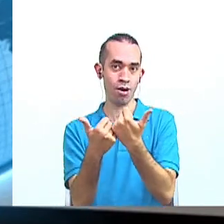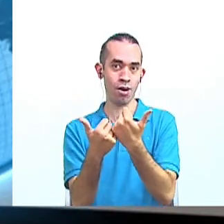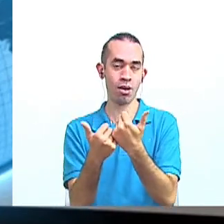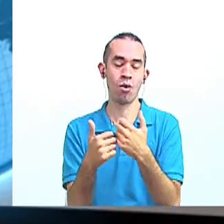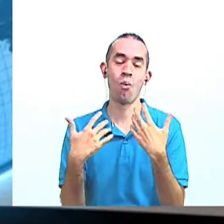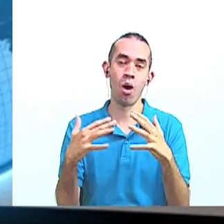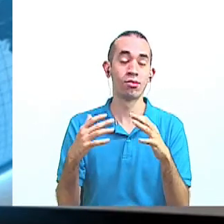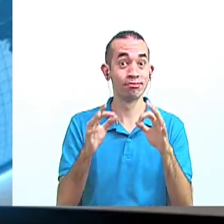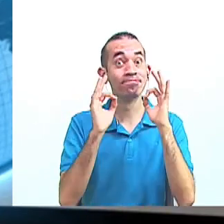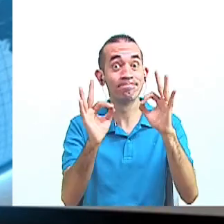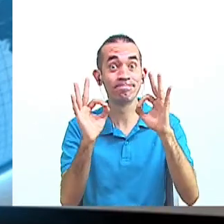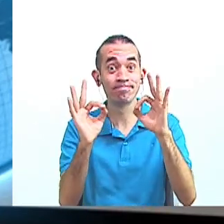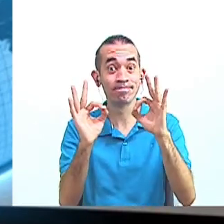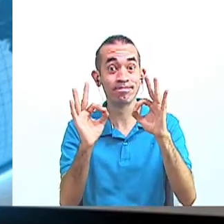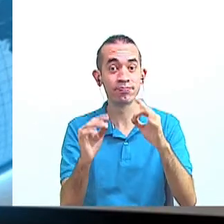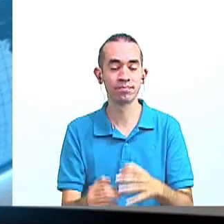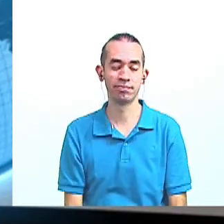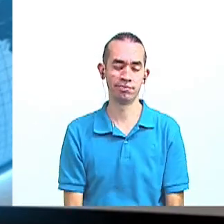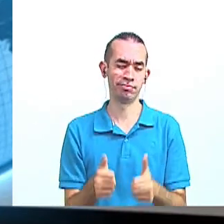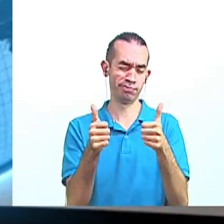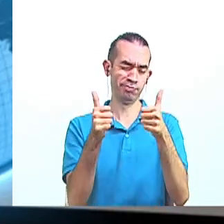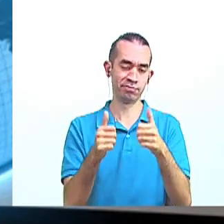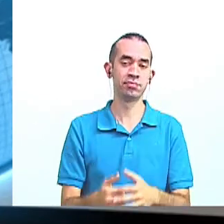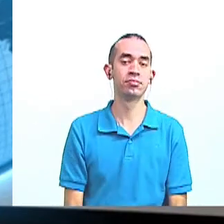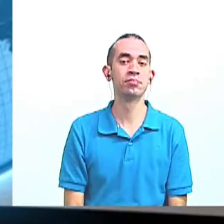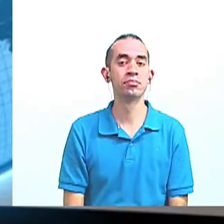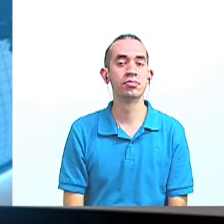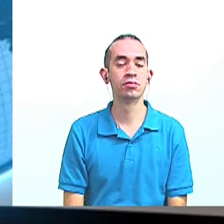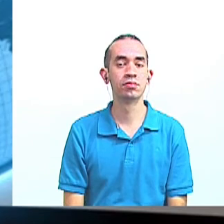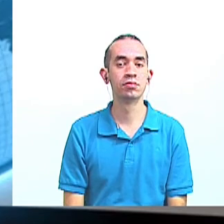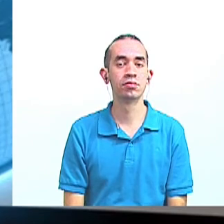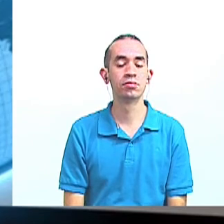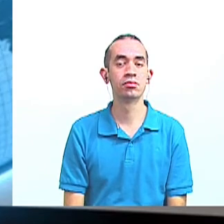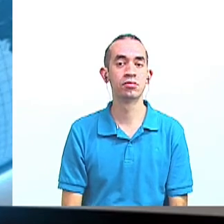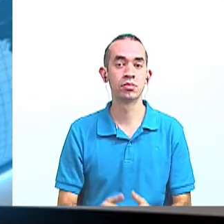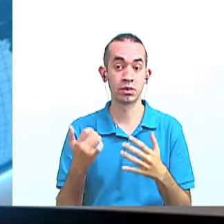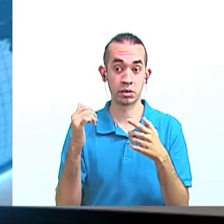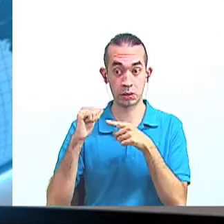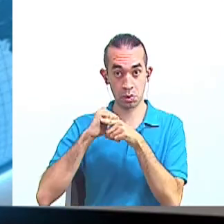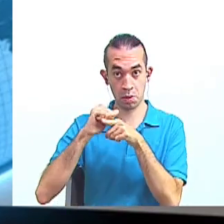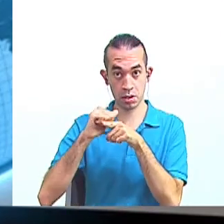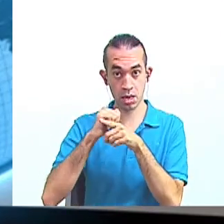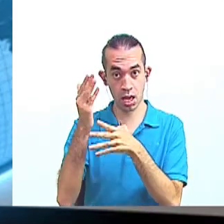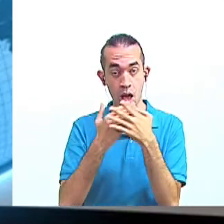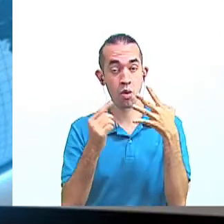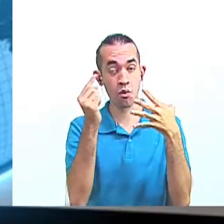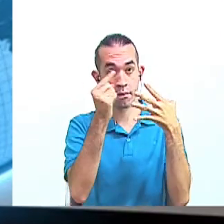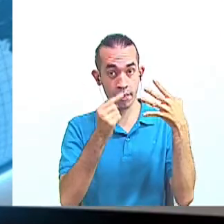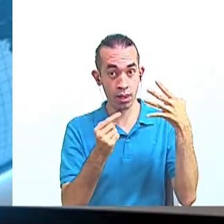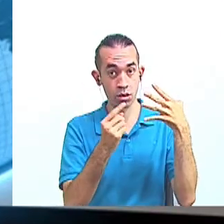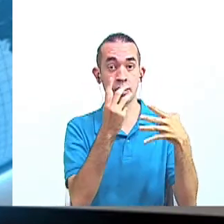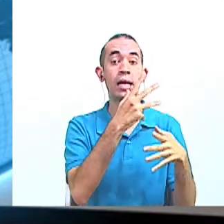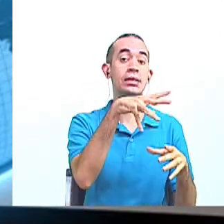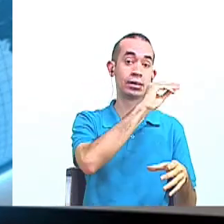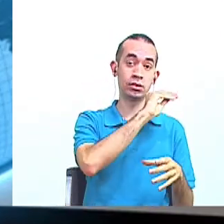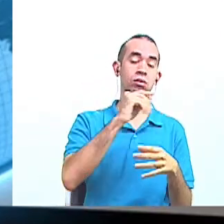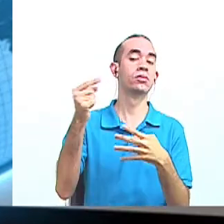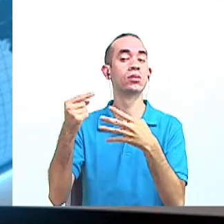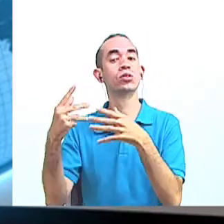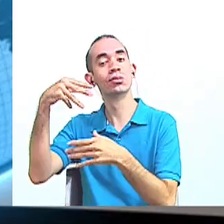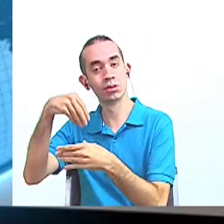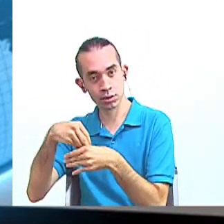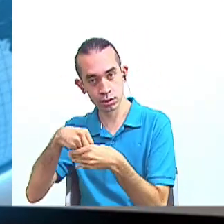clase. ¿Qué tal? ¿Todo bien? Bueno, excelente. Vamos a repasar algunos factores externos e internos